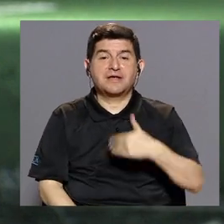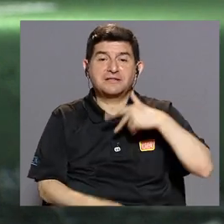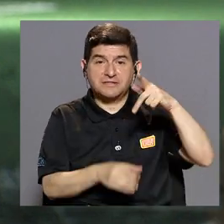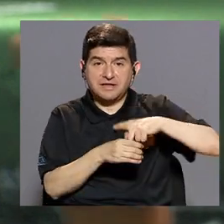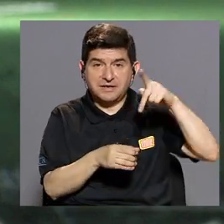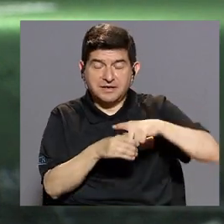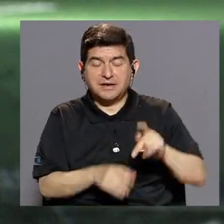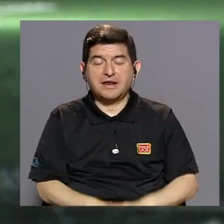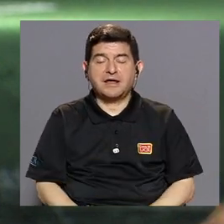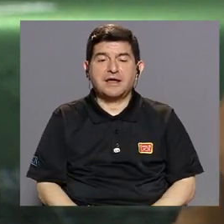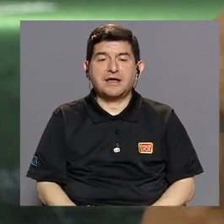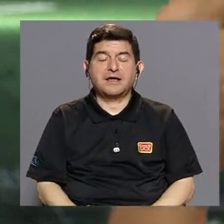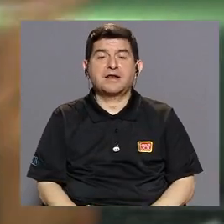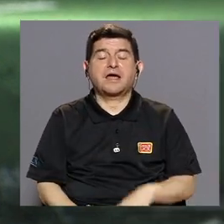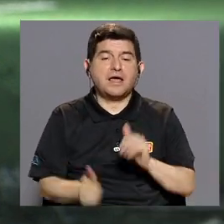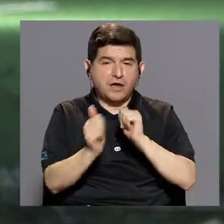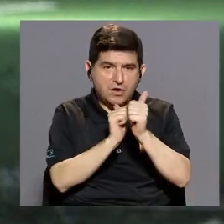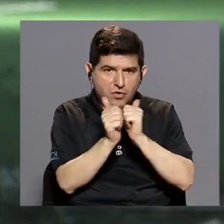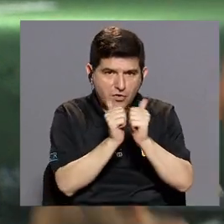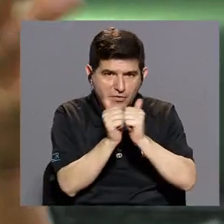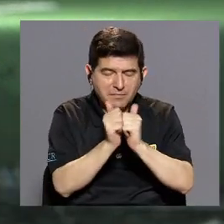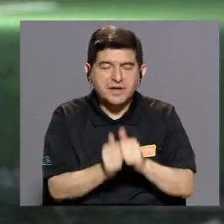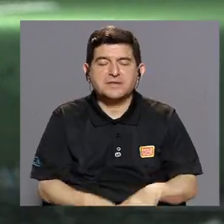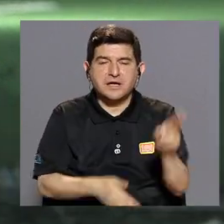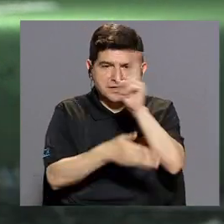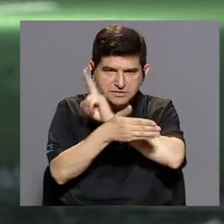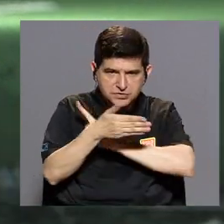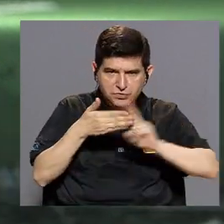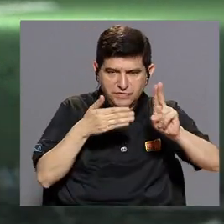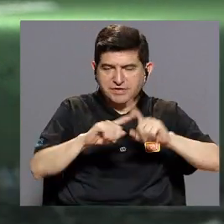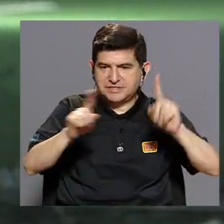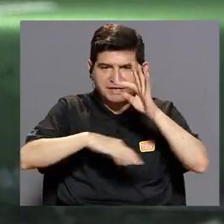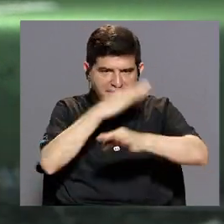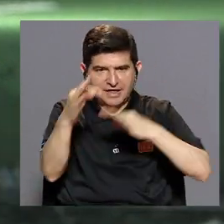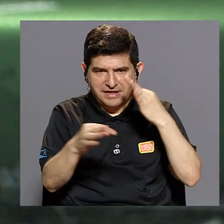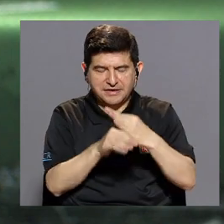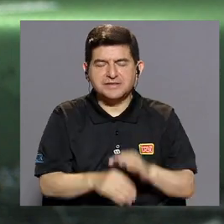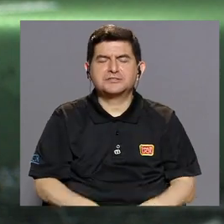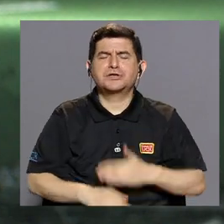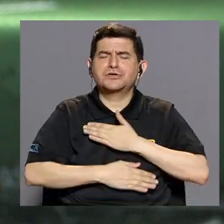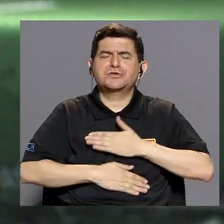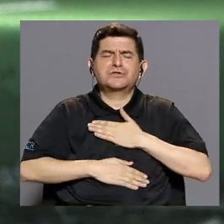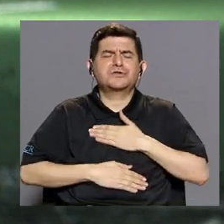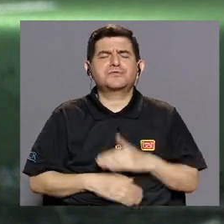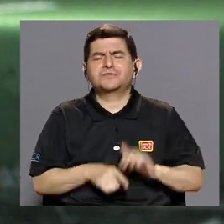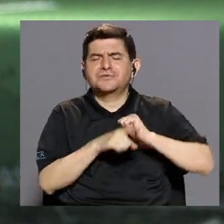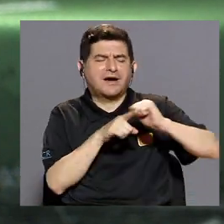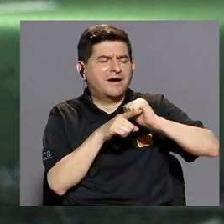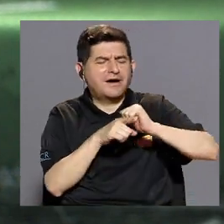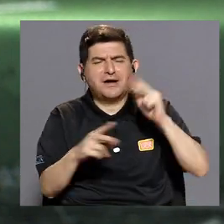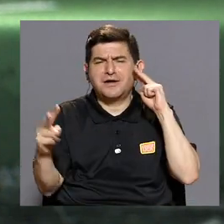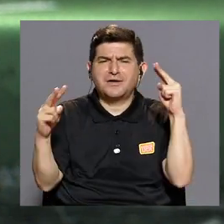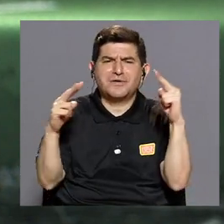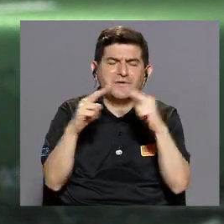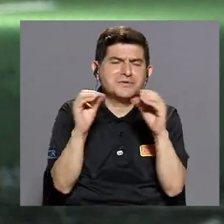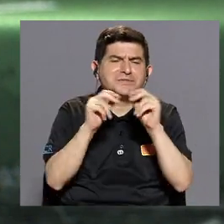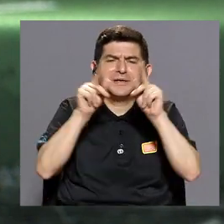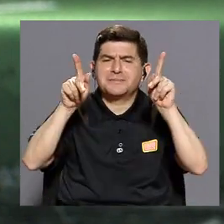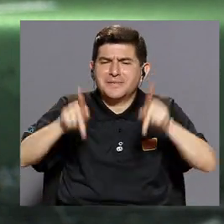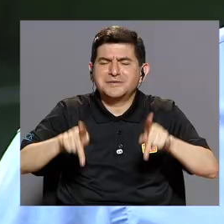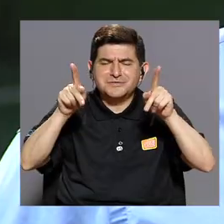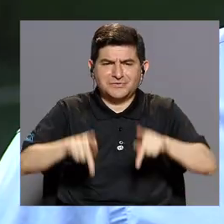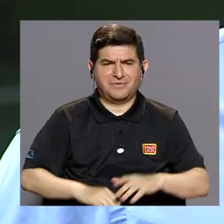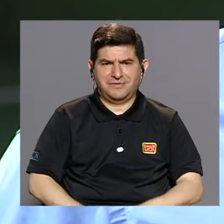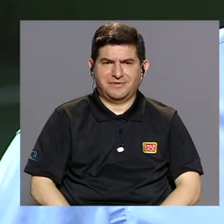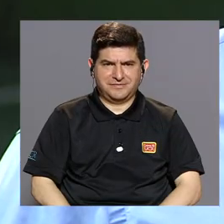tener la participación en Juncos, en Juca, en todos estos torneos universitarios, disfrutaba muchísimo los entrenamientos, conocí muchísima más